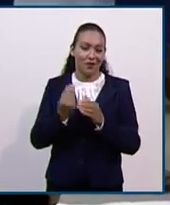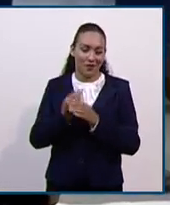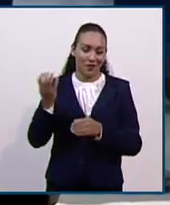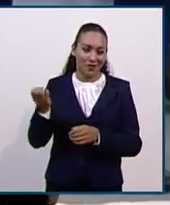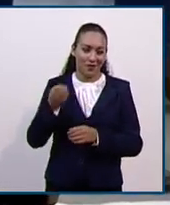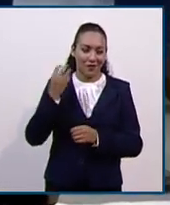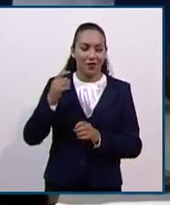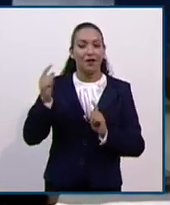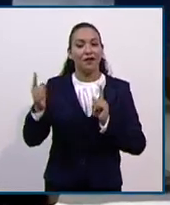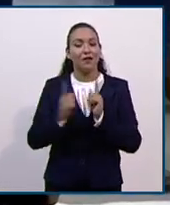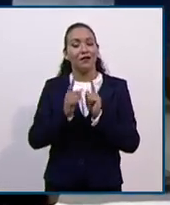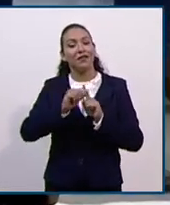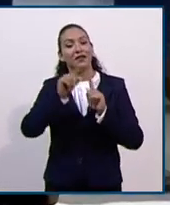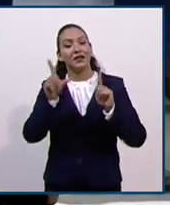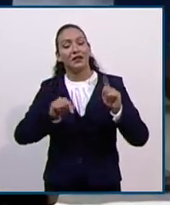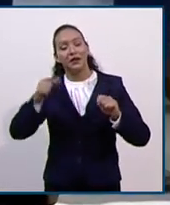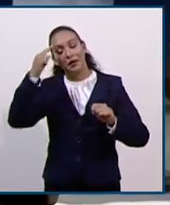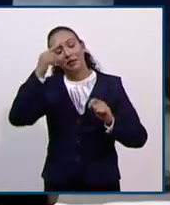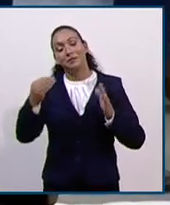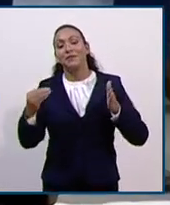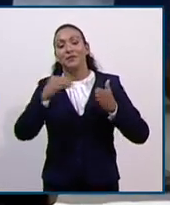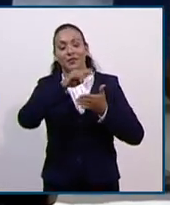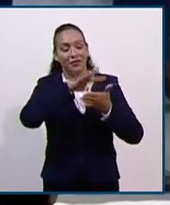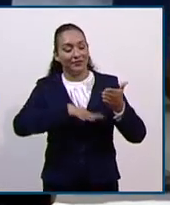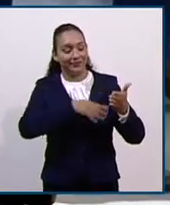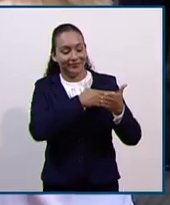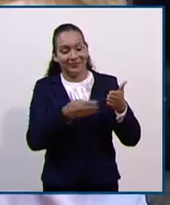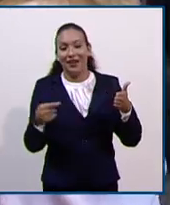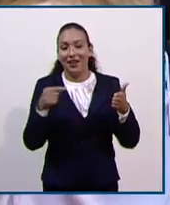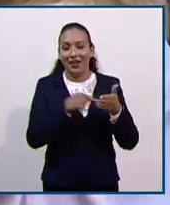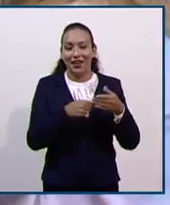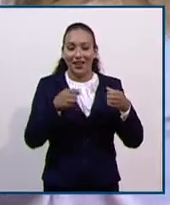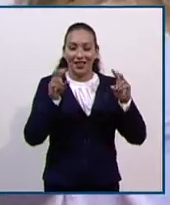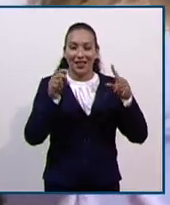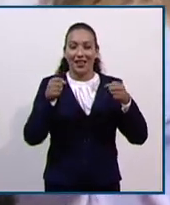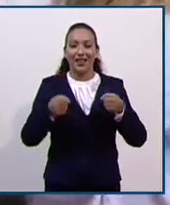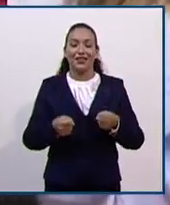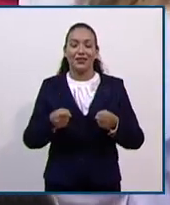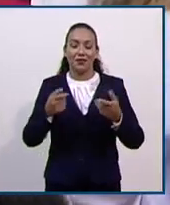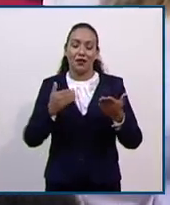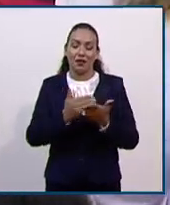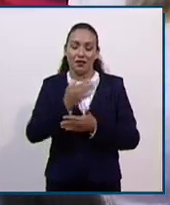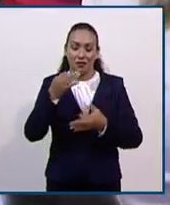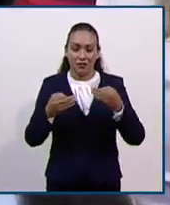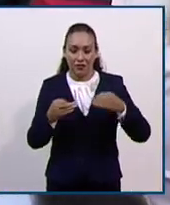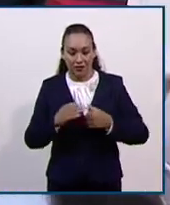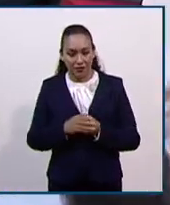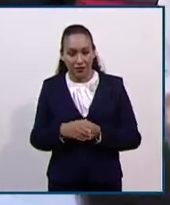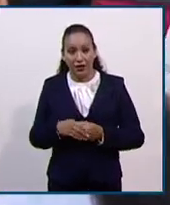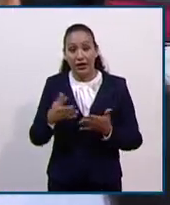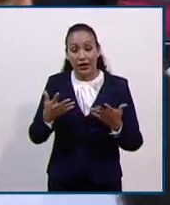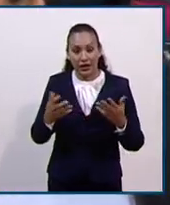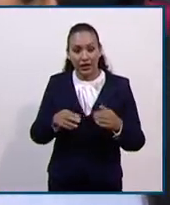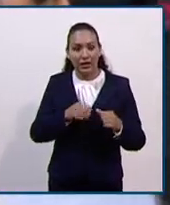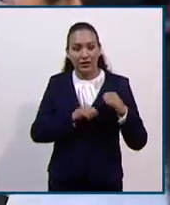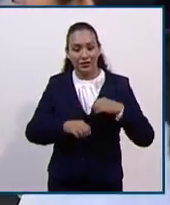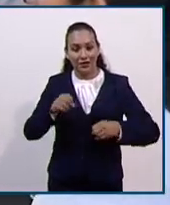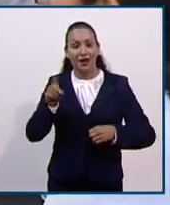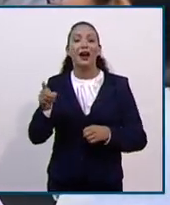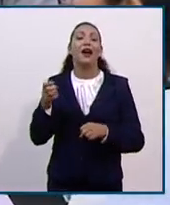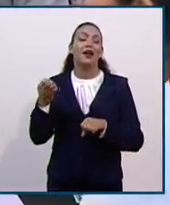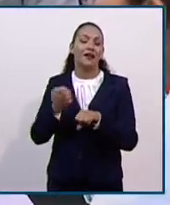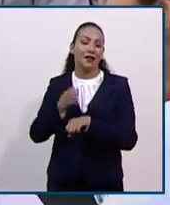Encuentro Nacional para una Agenda de Seguridad y Justicia, convocado por el Poder Judicial Federal, realizada en Oaxaca.